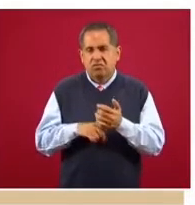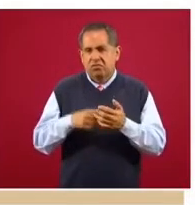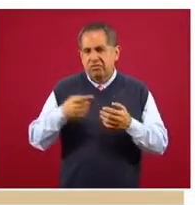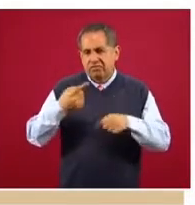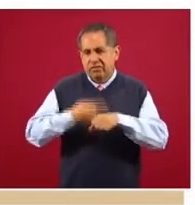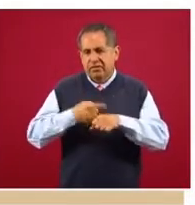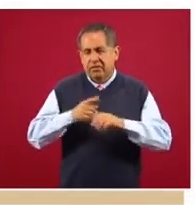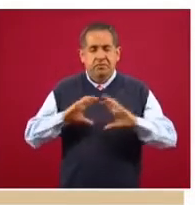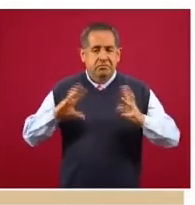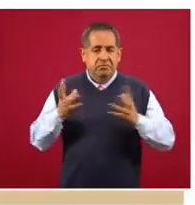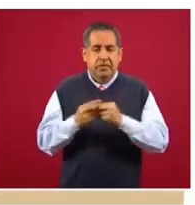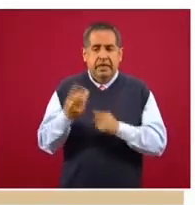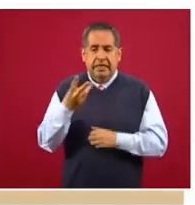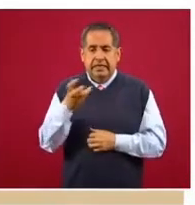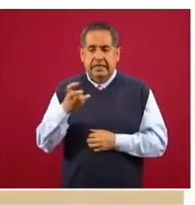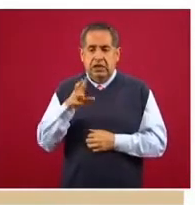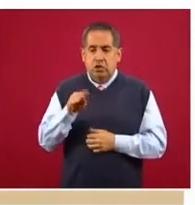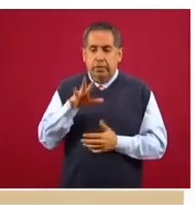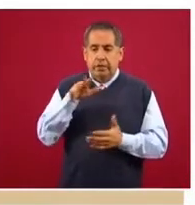todas suman